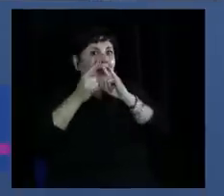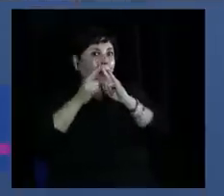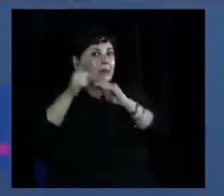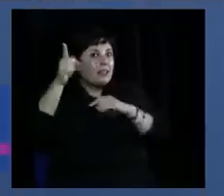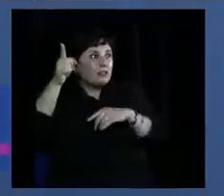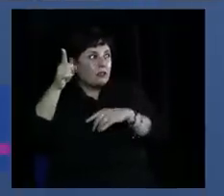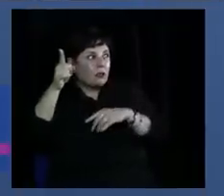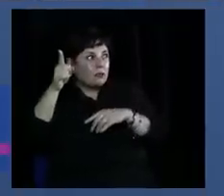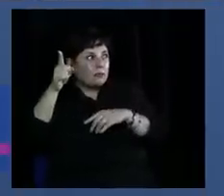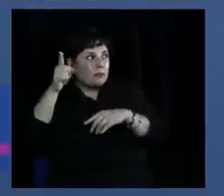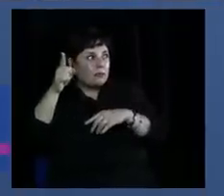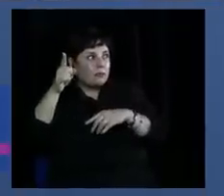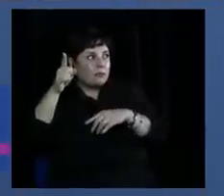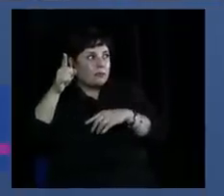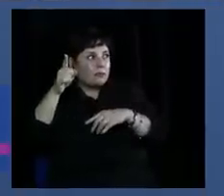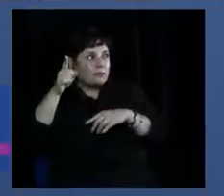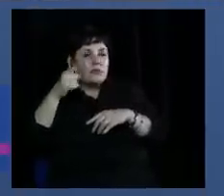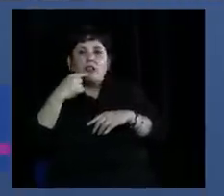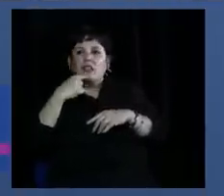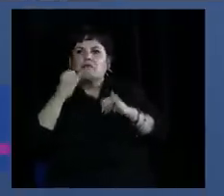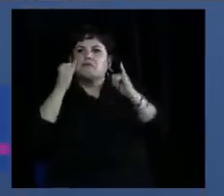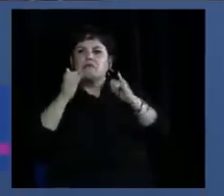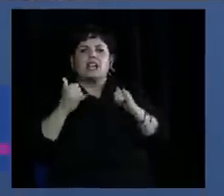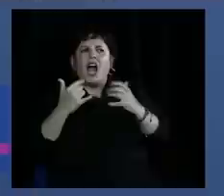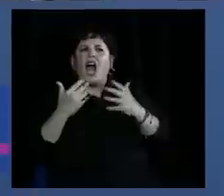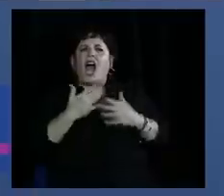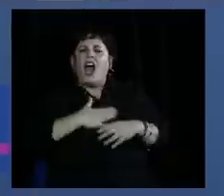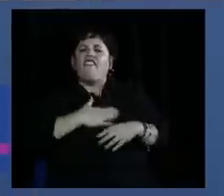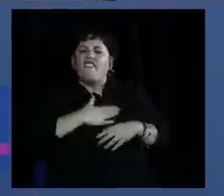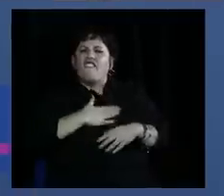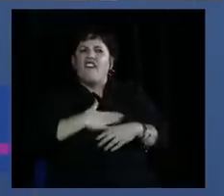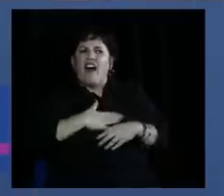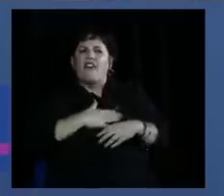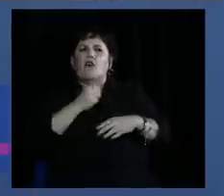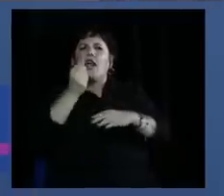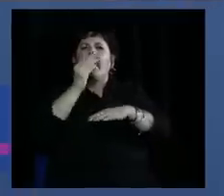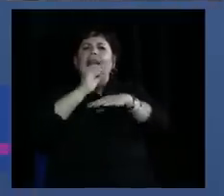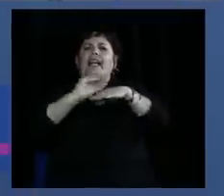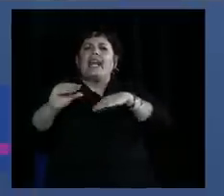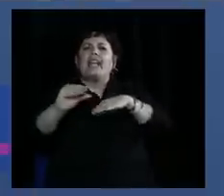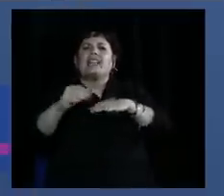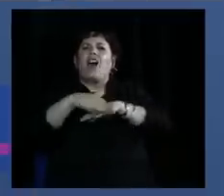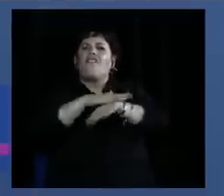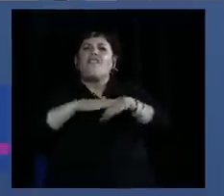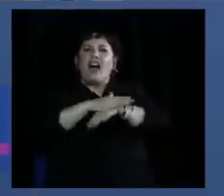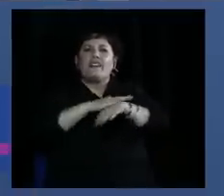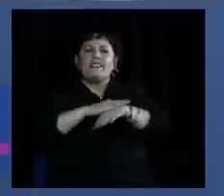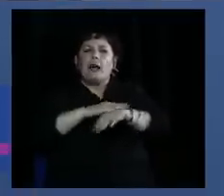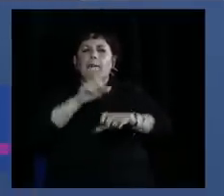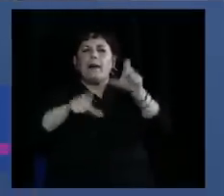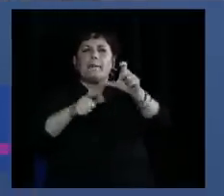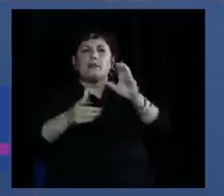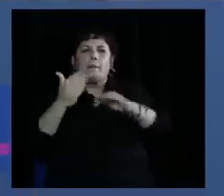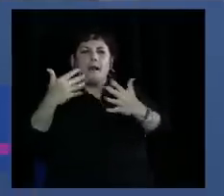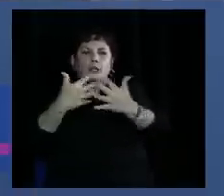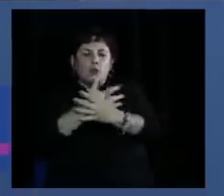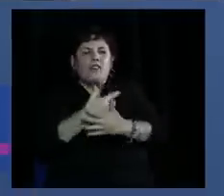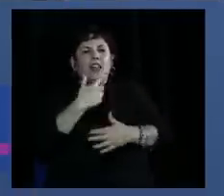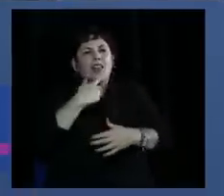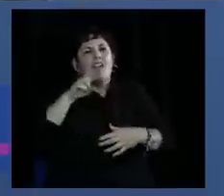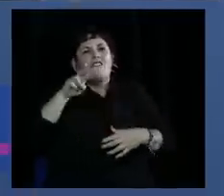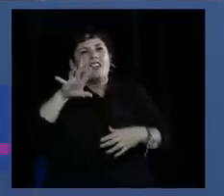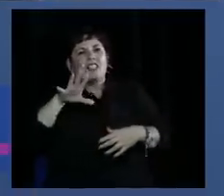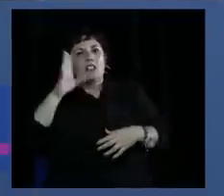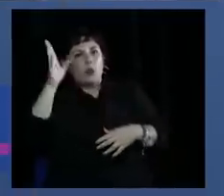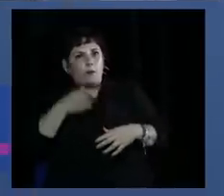Parlamento está a favor de una renta básica para los más vulnerables. Apenas un 25%